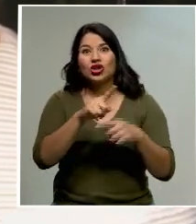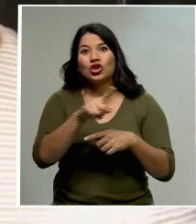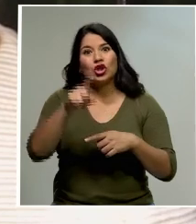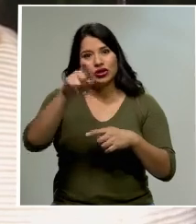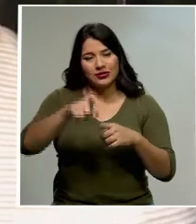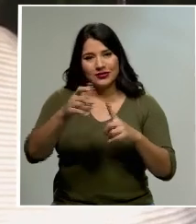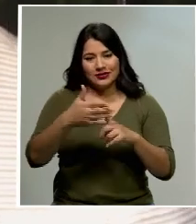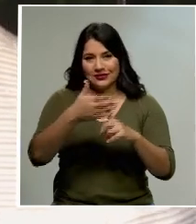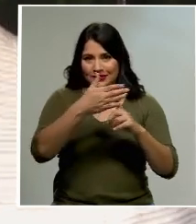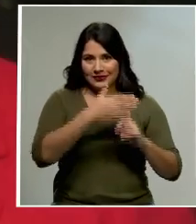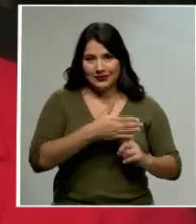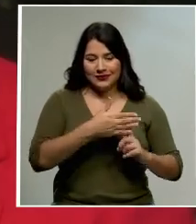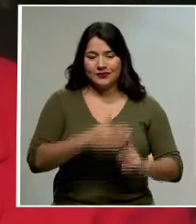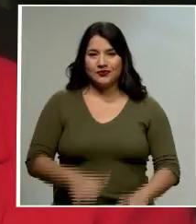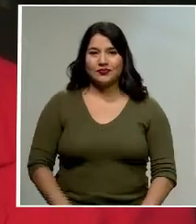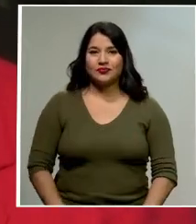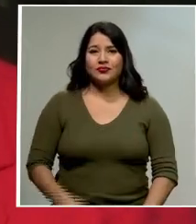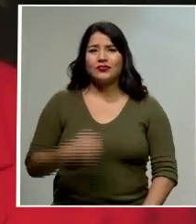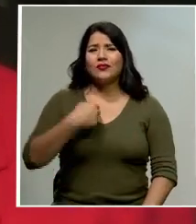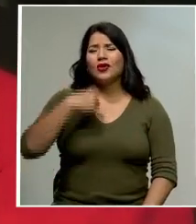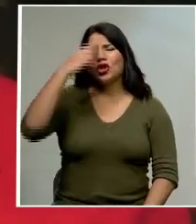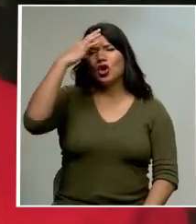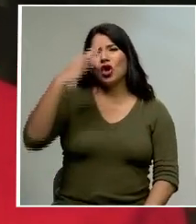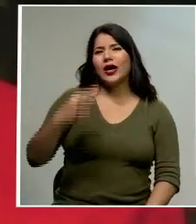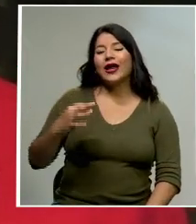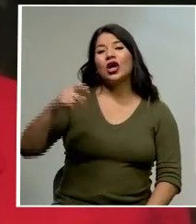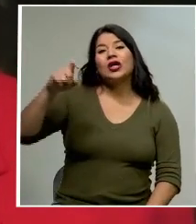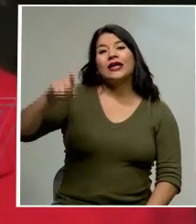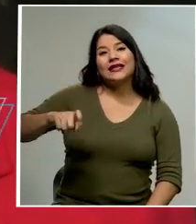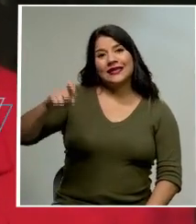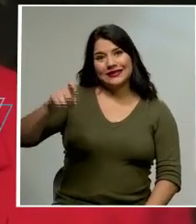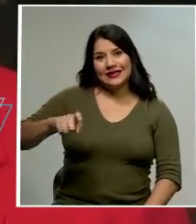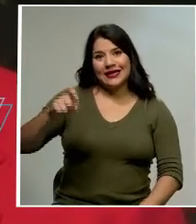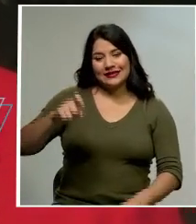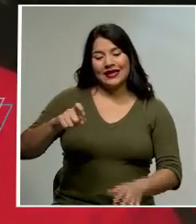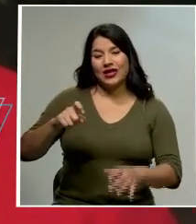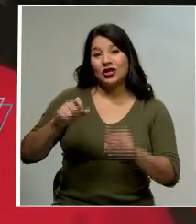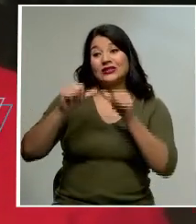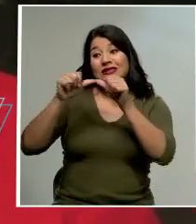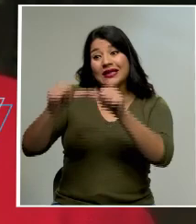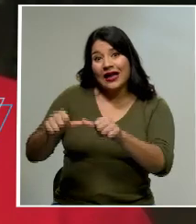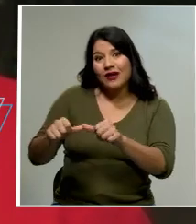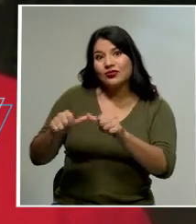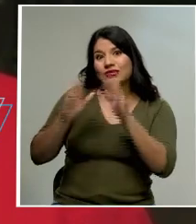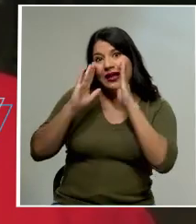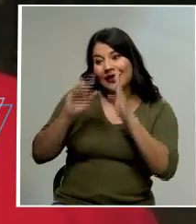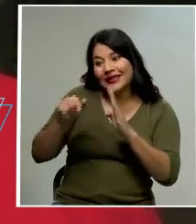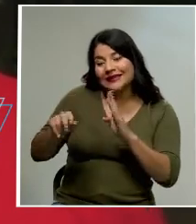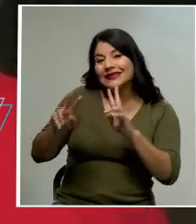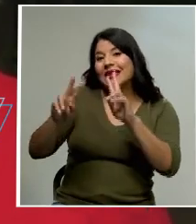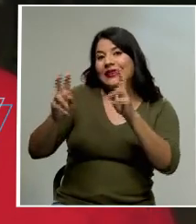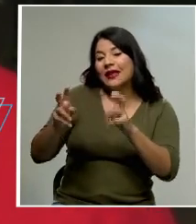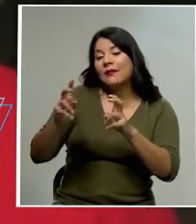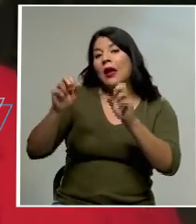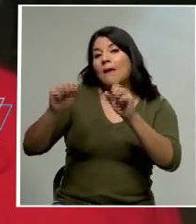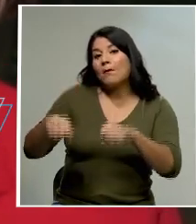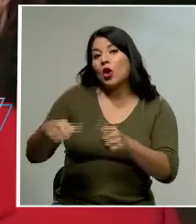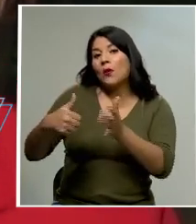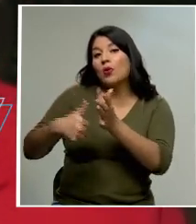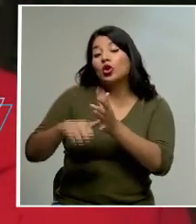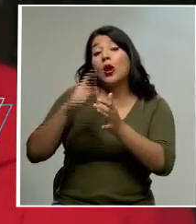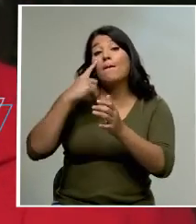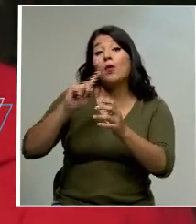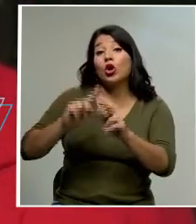mayores afectaciones. Creo que es urgente que se retome el tema de la virtualidad, pero también es